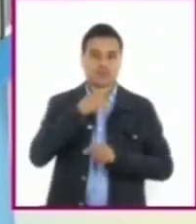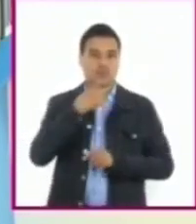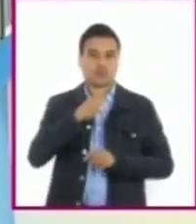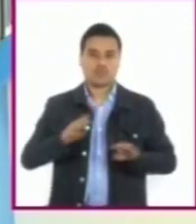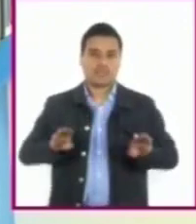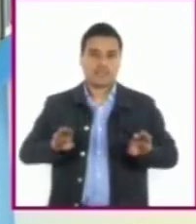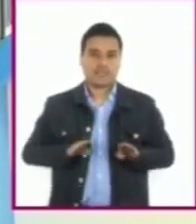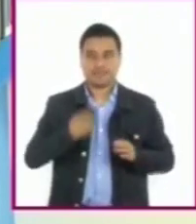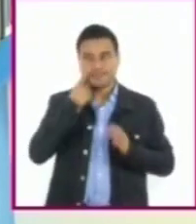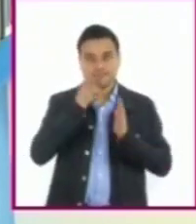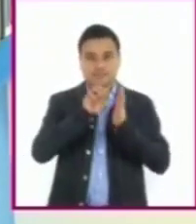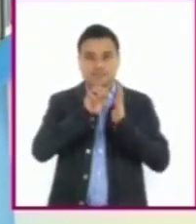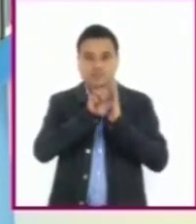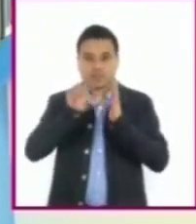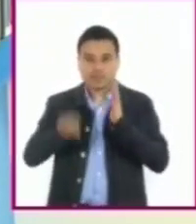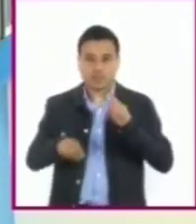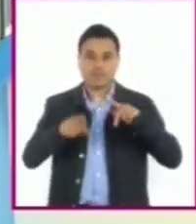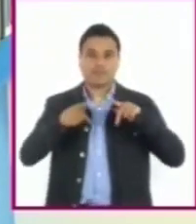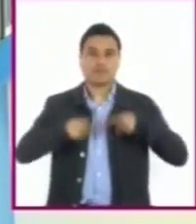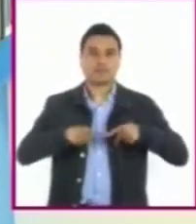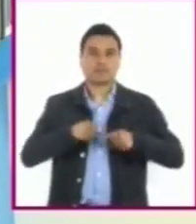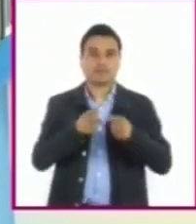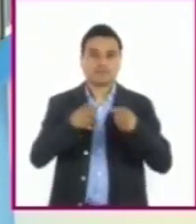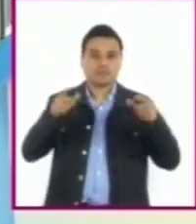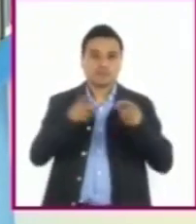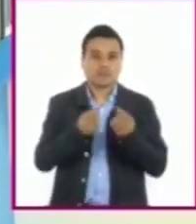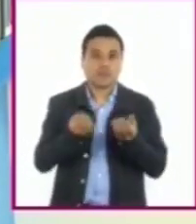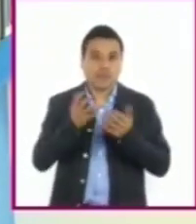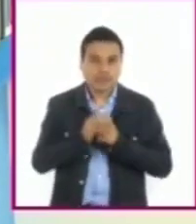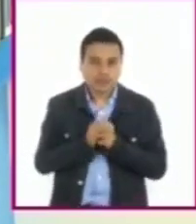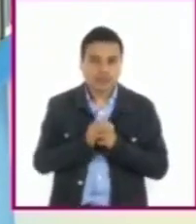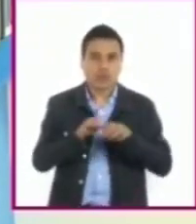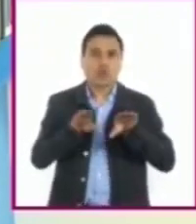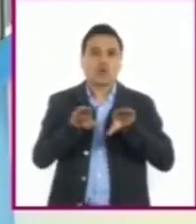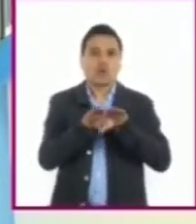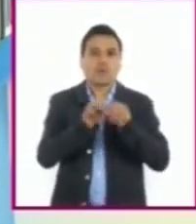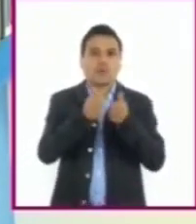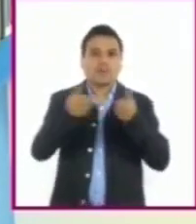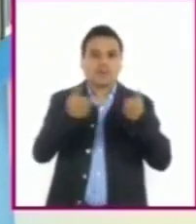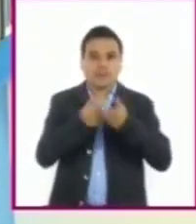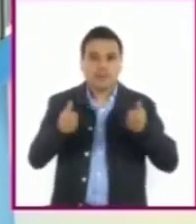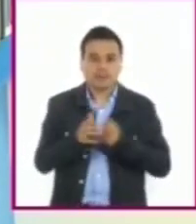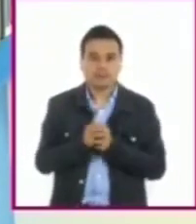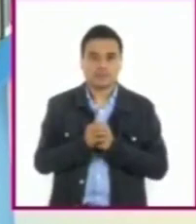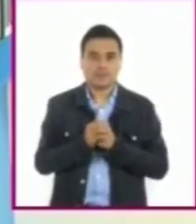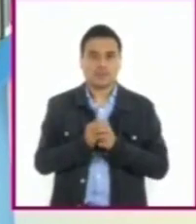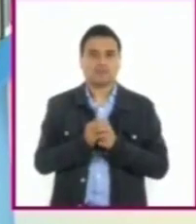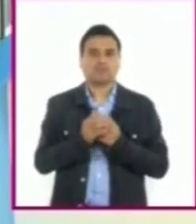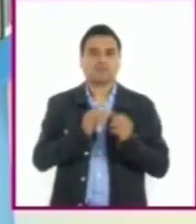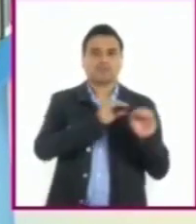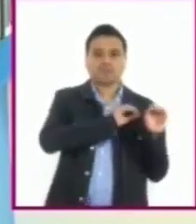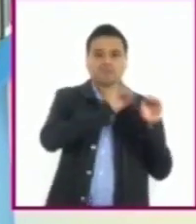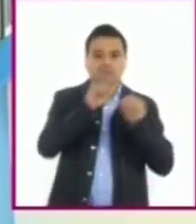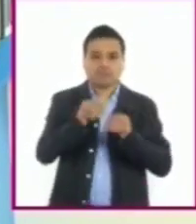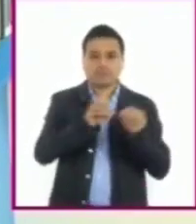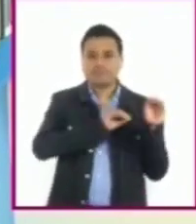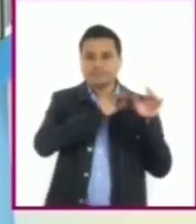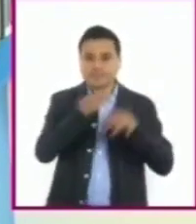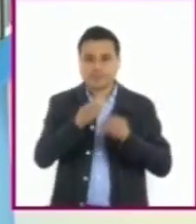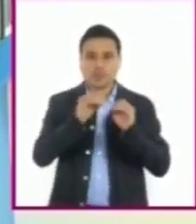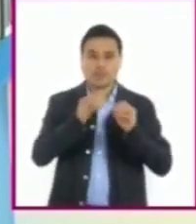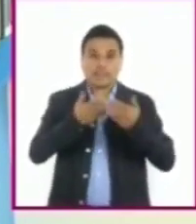Por ejemplo, la densidad geográfica, distribución, concentración, movimientos migratorios,